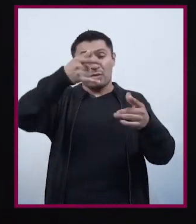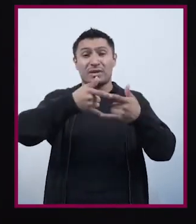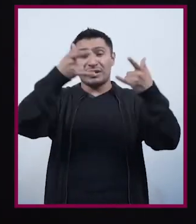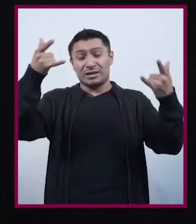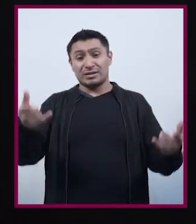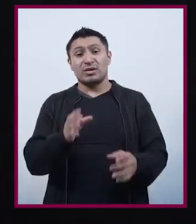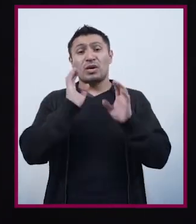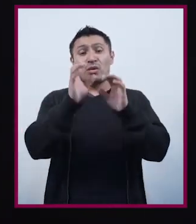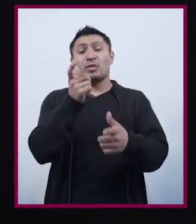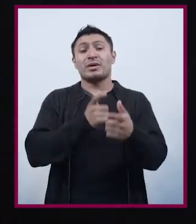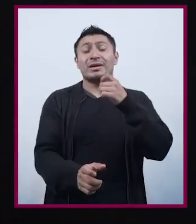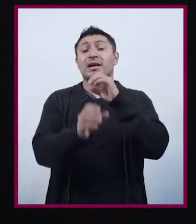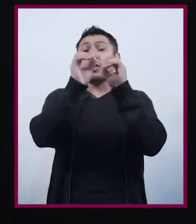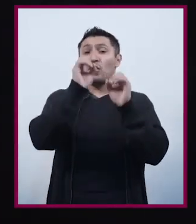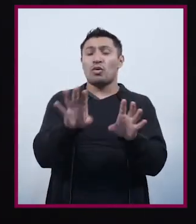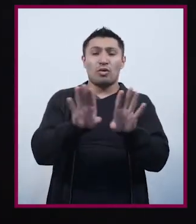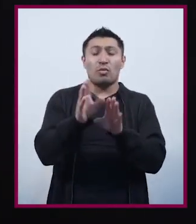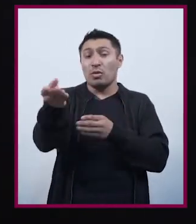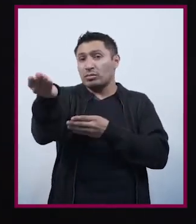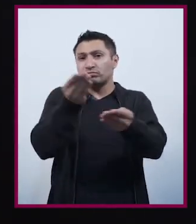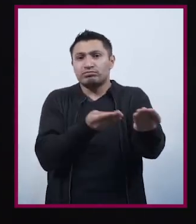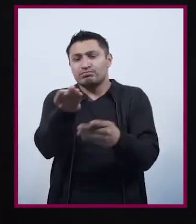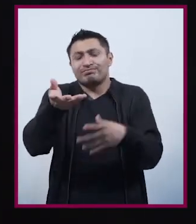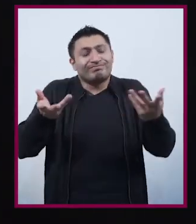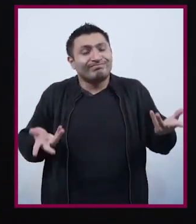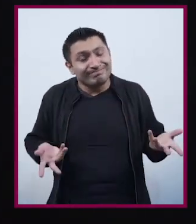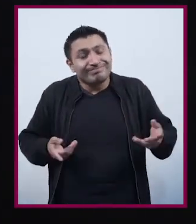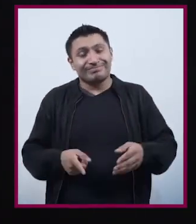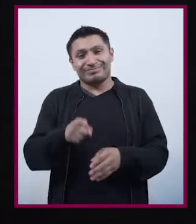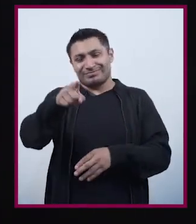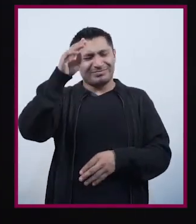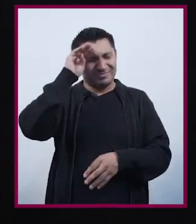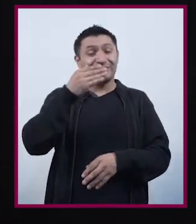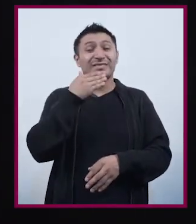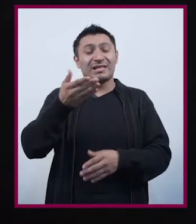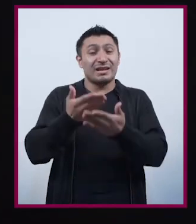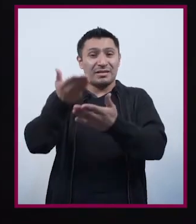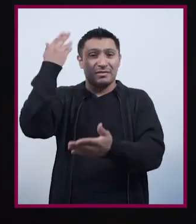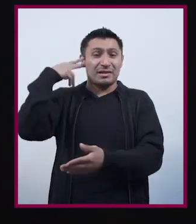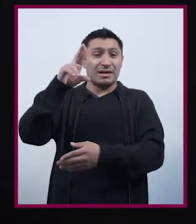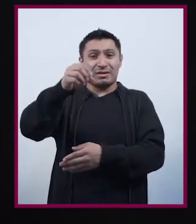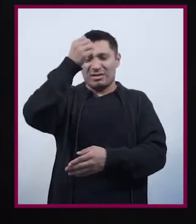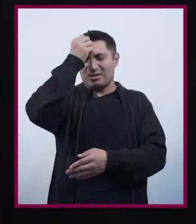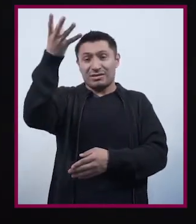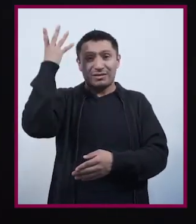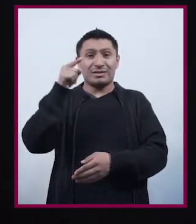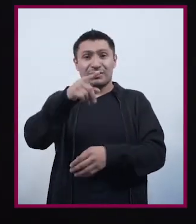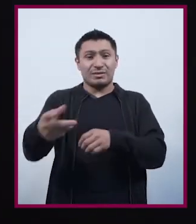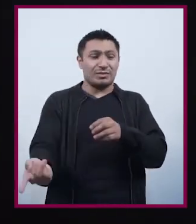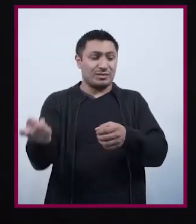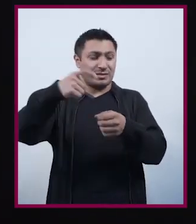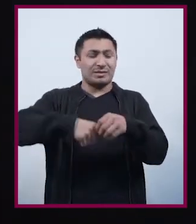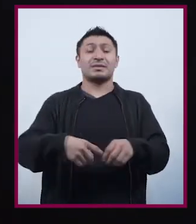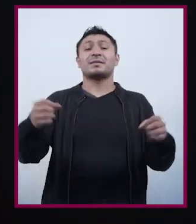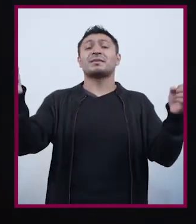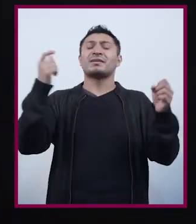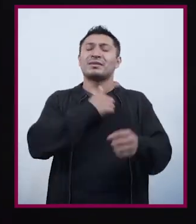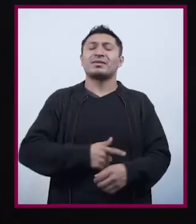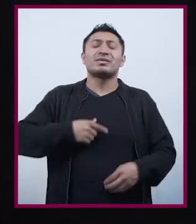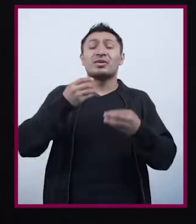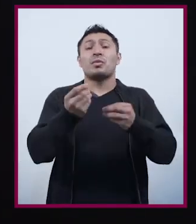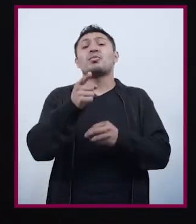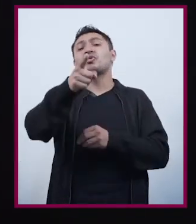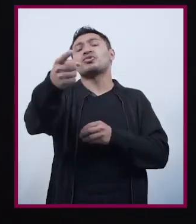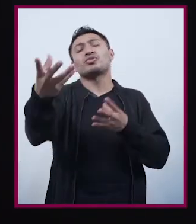cuidar nuestro dinerito, o más bien, intercambiarlo. Si lo piensas bien, el pasado no ha pasado. Conéctate. Nos